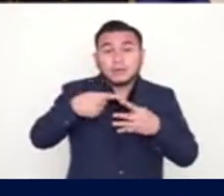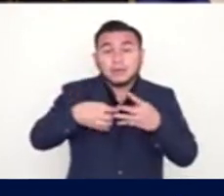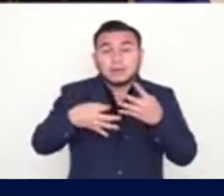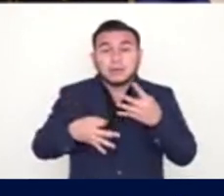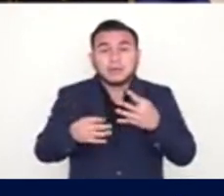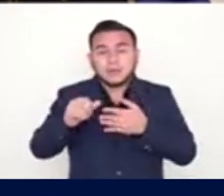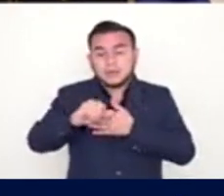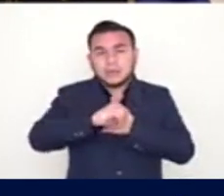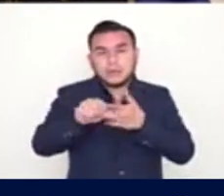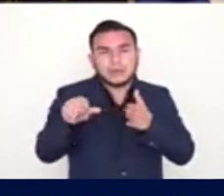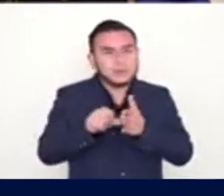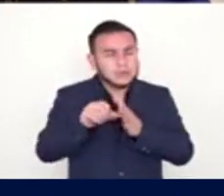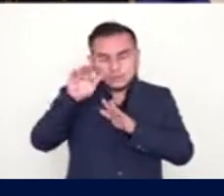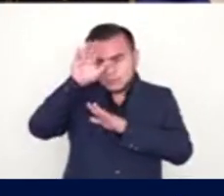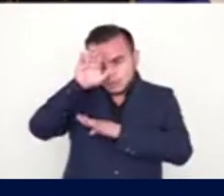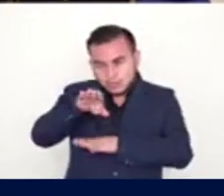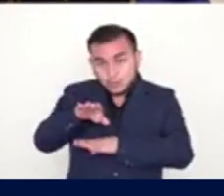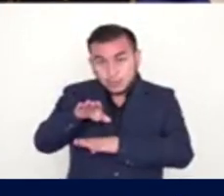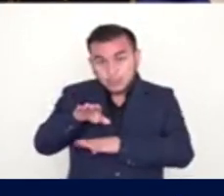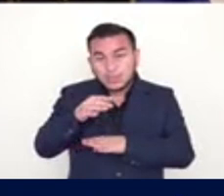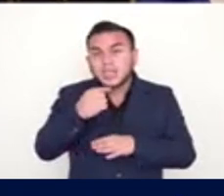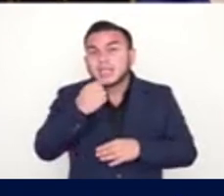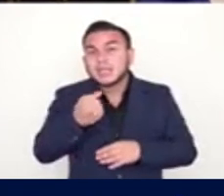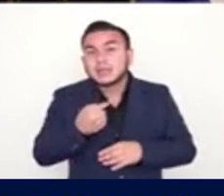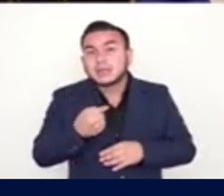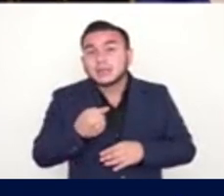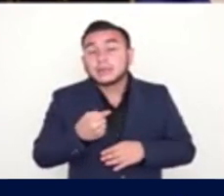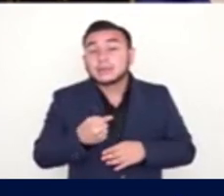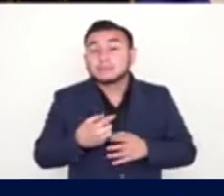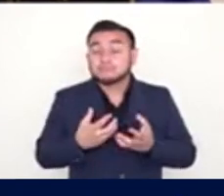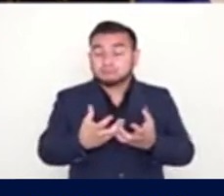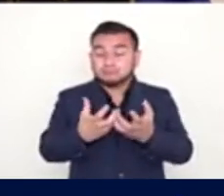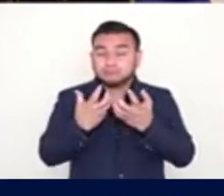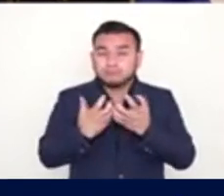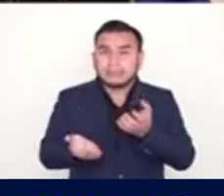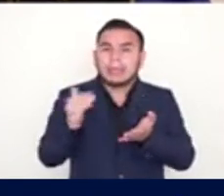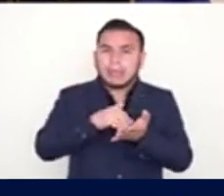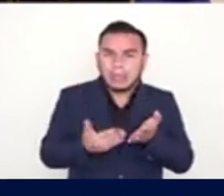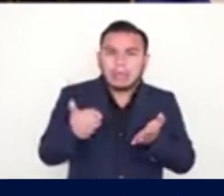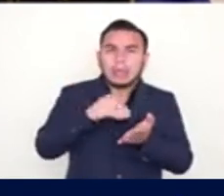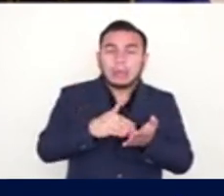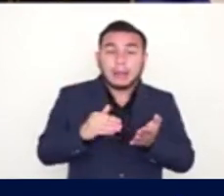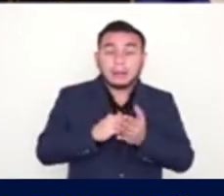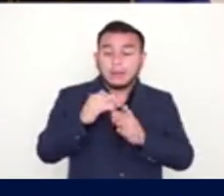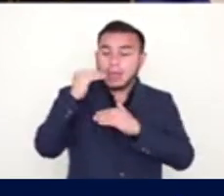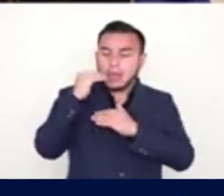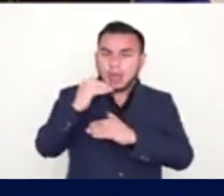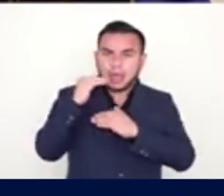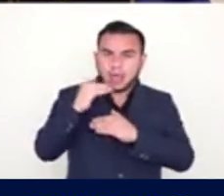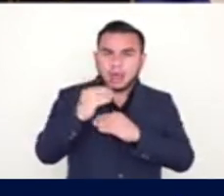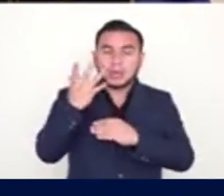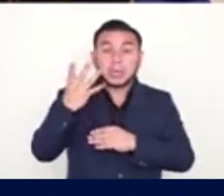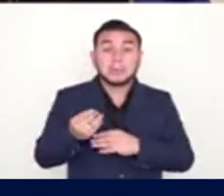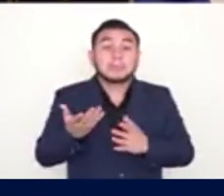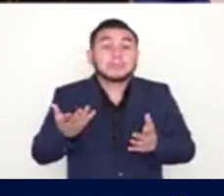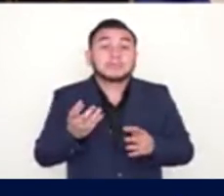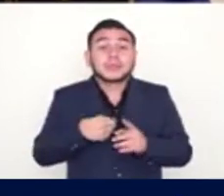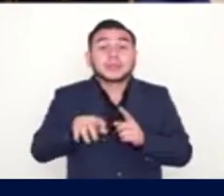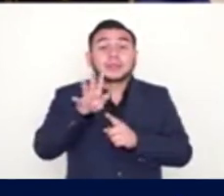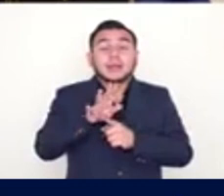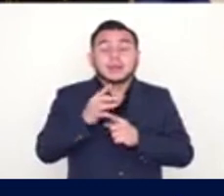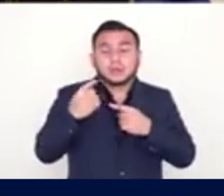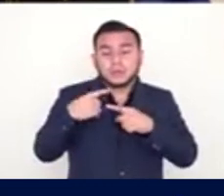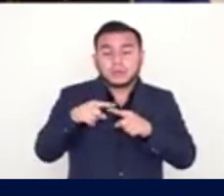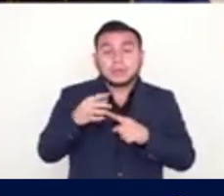la Asamblea ha incumplido en desacato varias veces la fecha límite que ha puesto la Sala, y la Sala lo único que ha hecho es poner otro